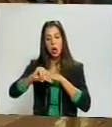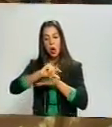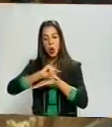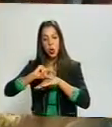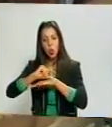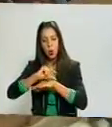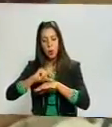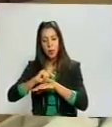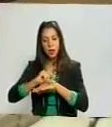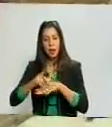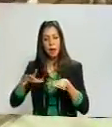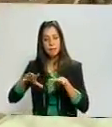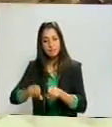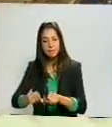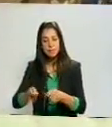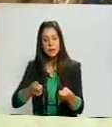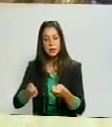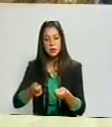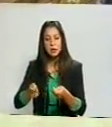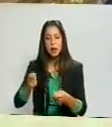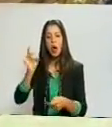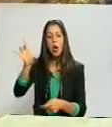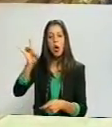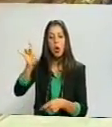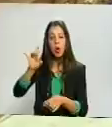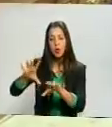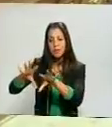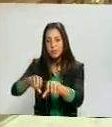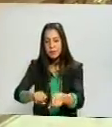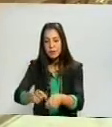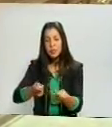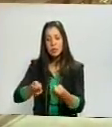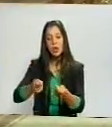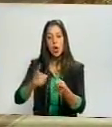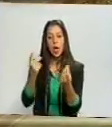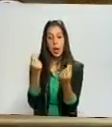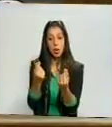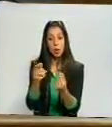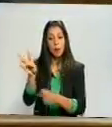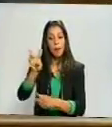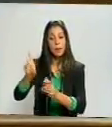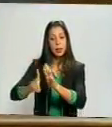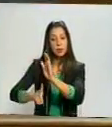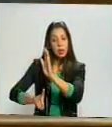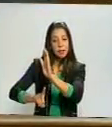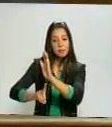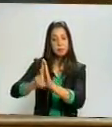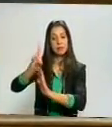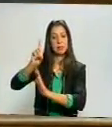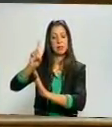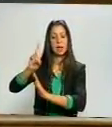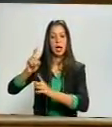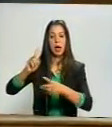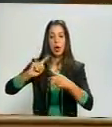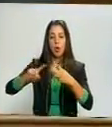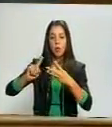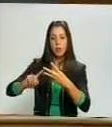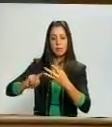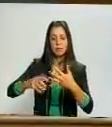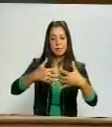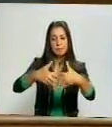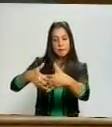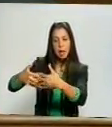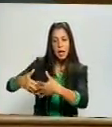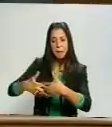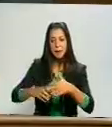Bolivariano, para poder rescatar entonces y transformar la economía de este país en una verdadera economía diversificada. Solo